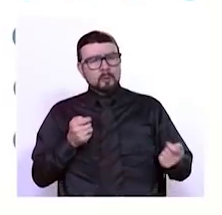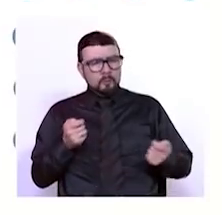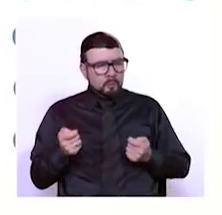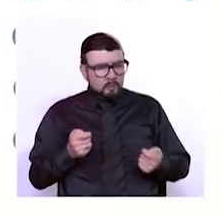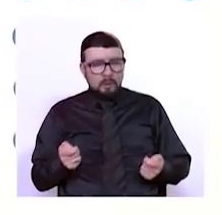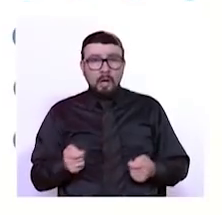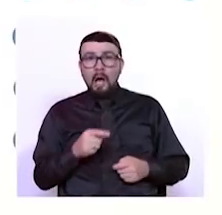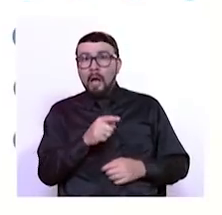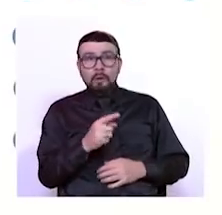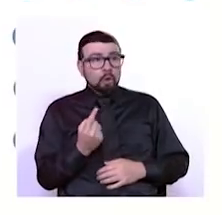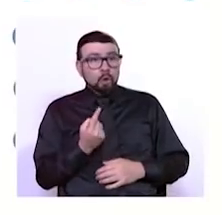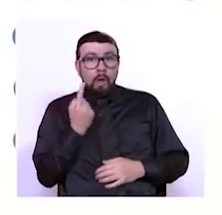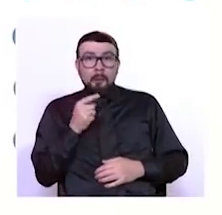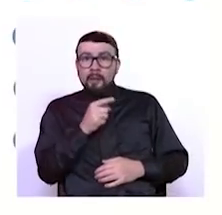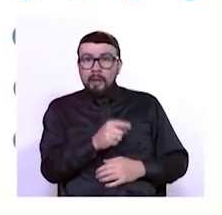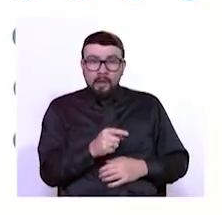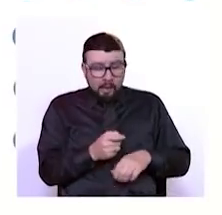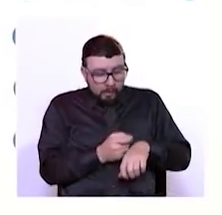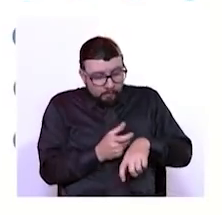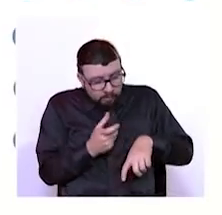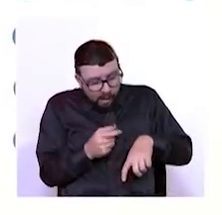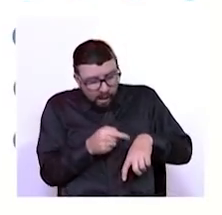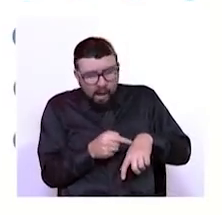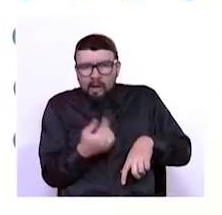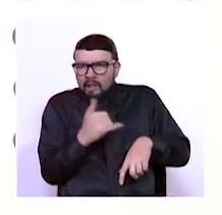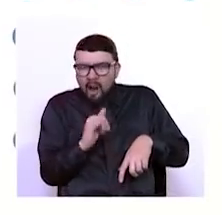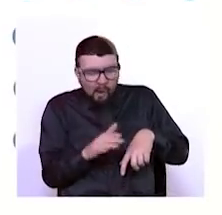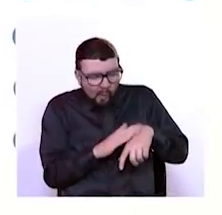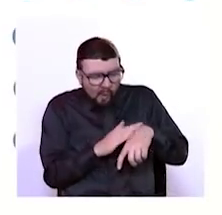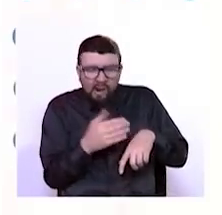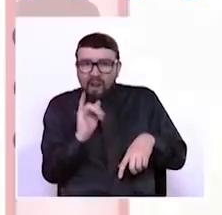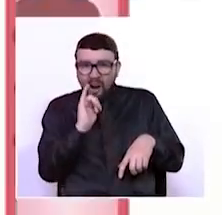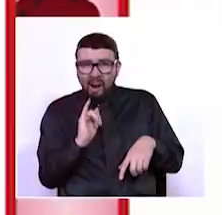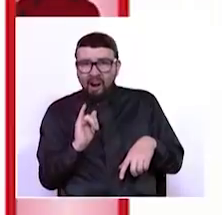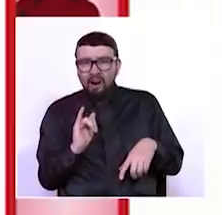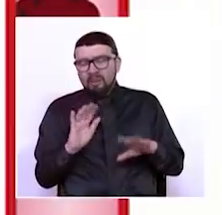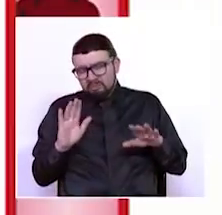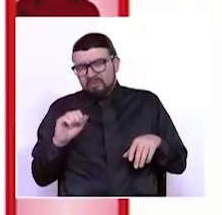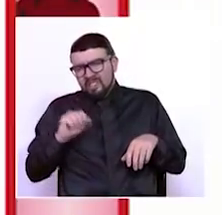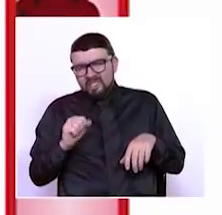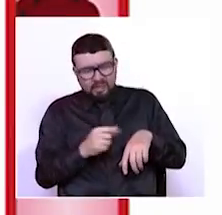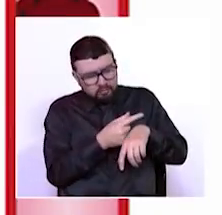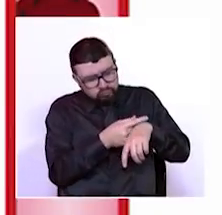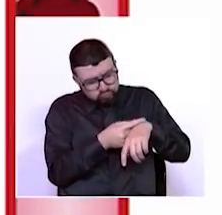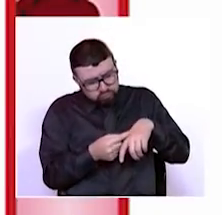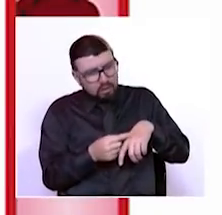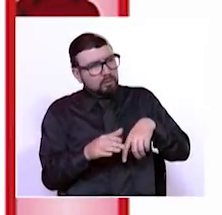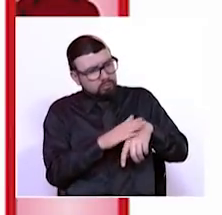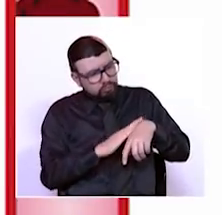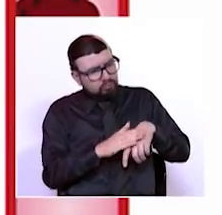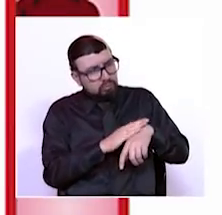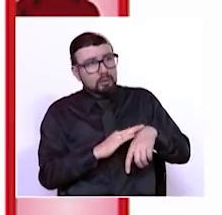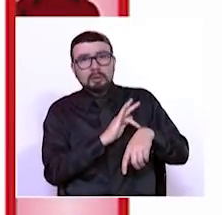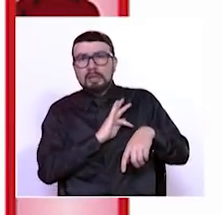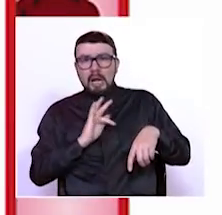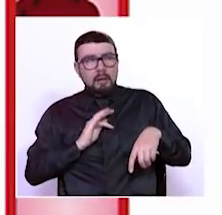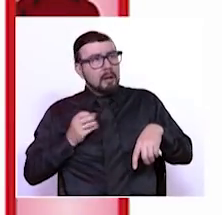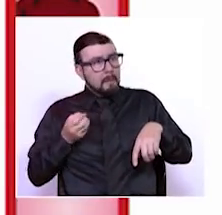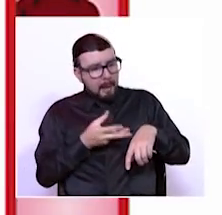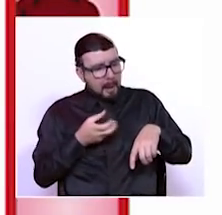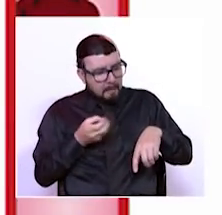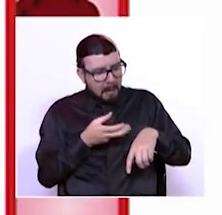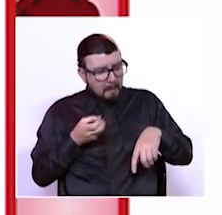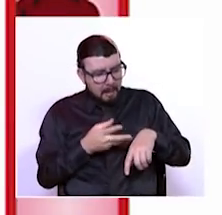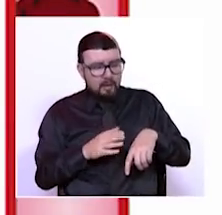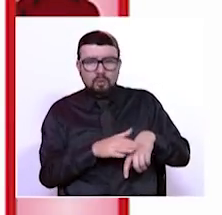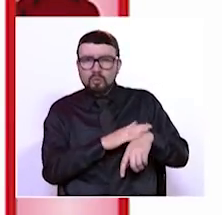solo a la parte ulcerativa. Sí, ella cura con muchos tratamientos, aún empíricos que